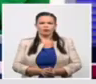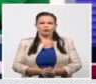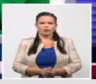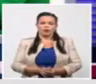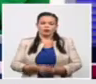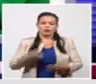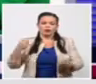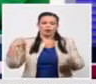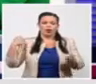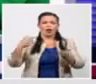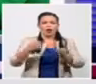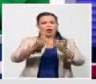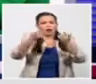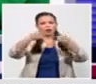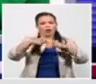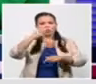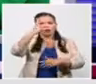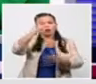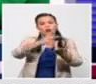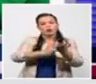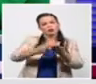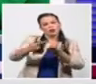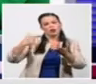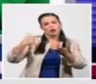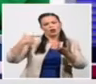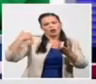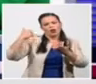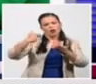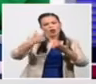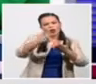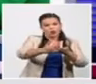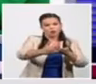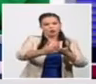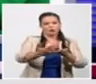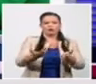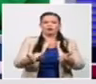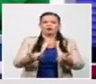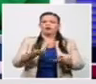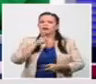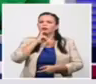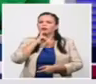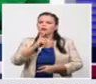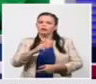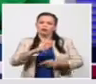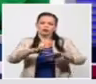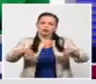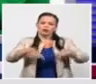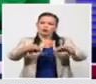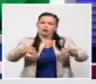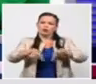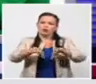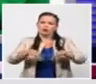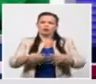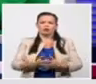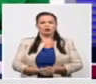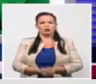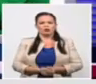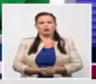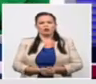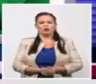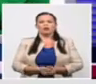últimas 2 semanas, que traduce primero los riesgos que tiene